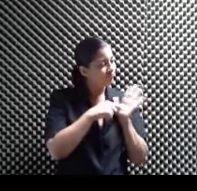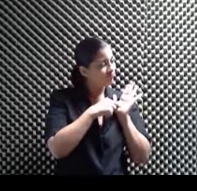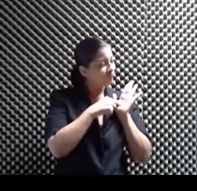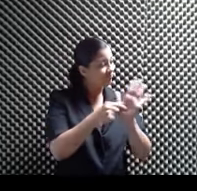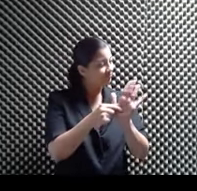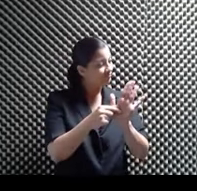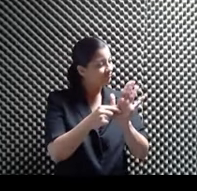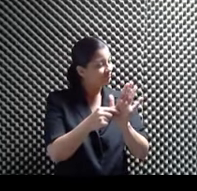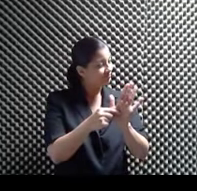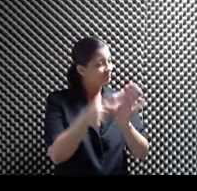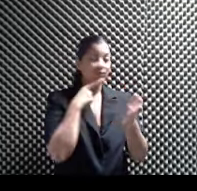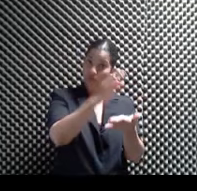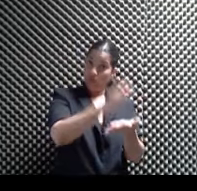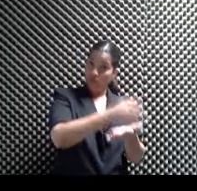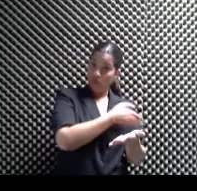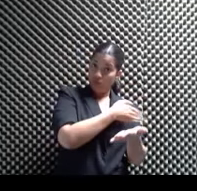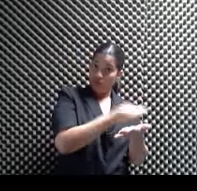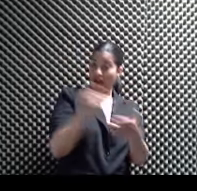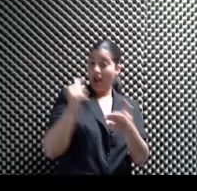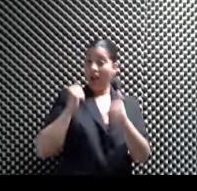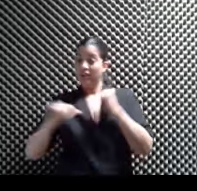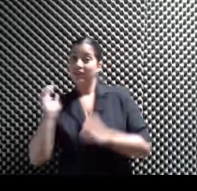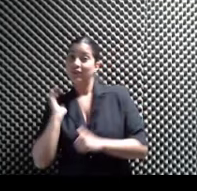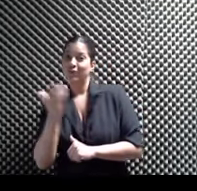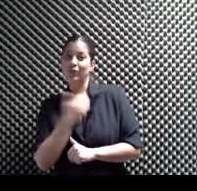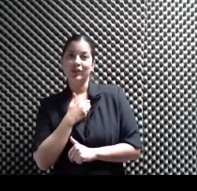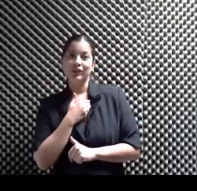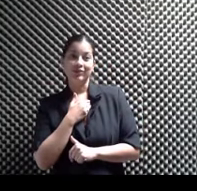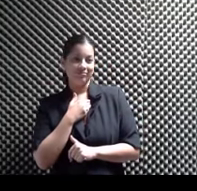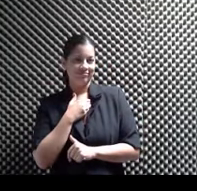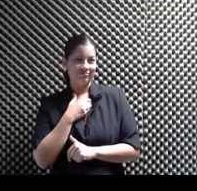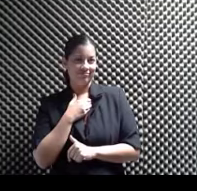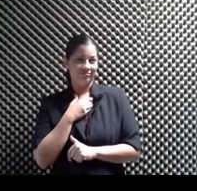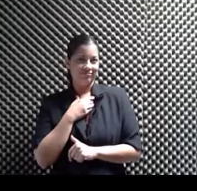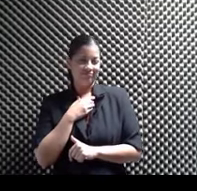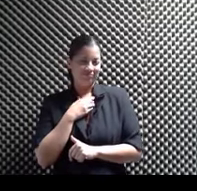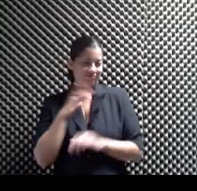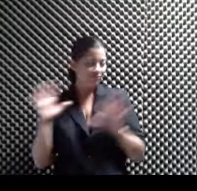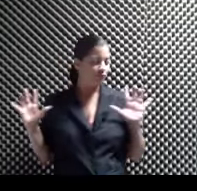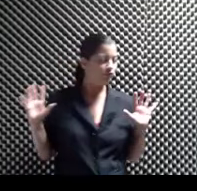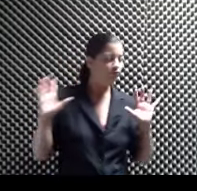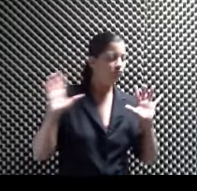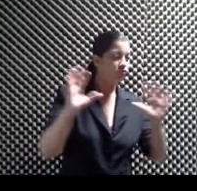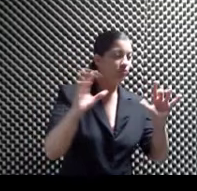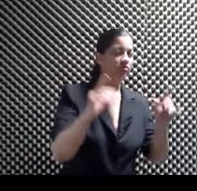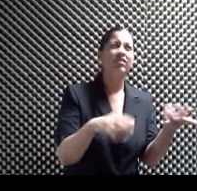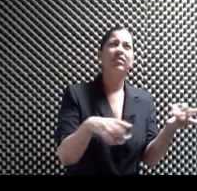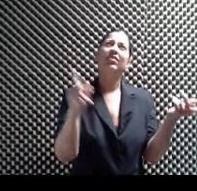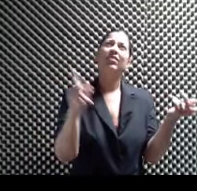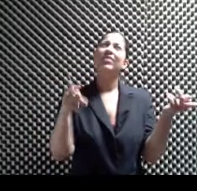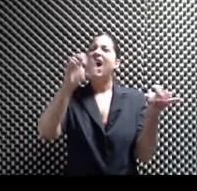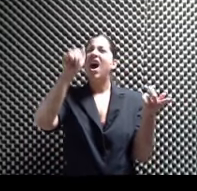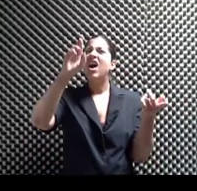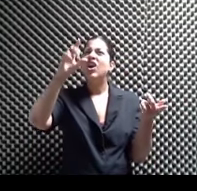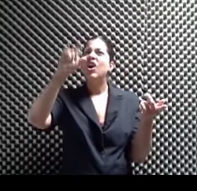Los Artistas Nuestros Están Llenando Escenario Podría Estar ¿Cómo Se Llamó El Muchacho De Guatemala Arjona Era